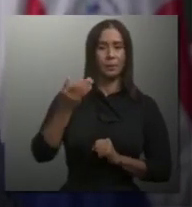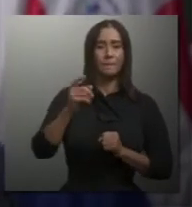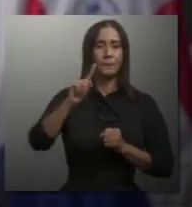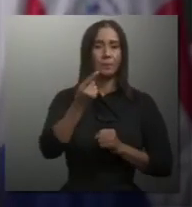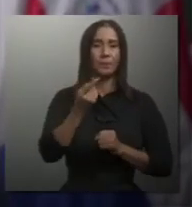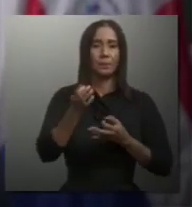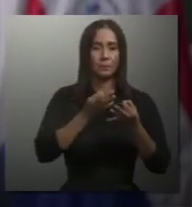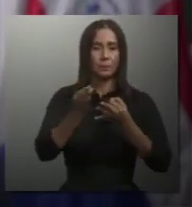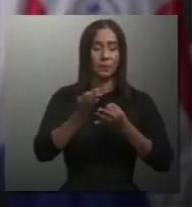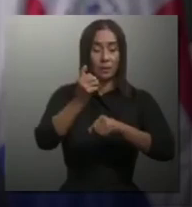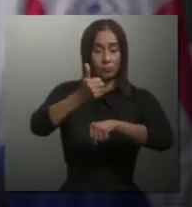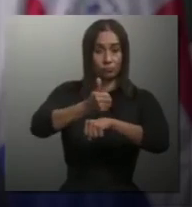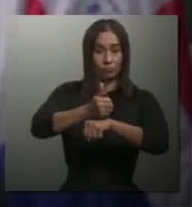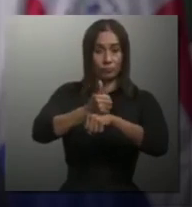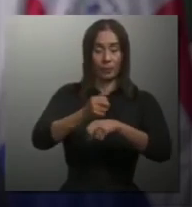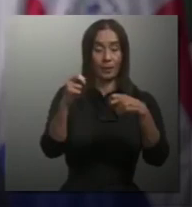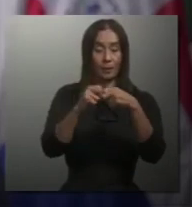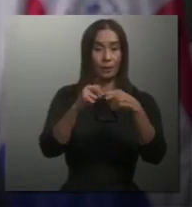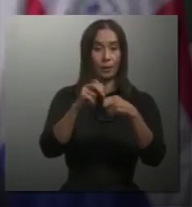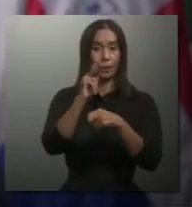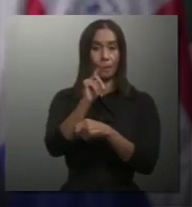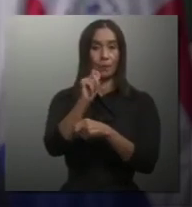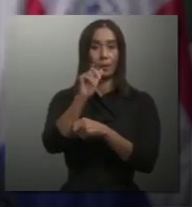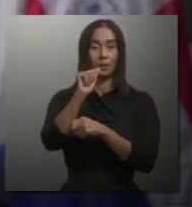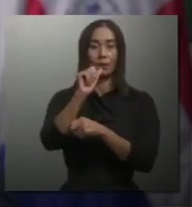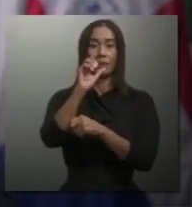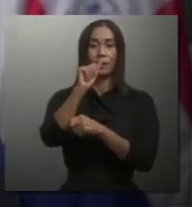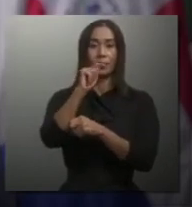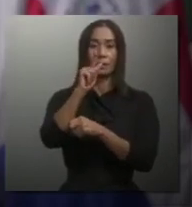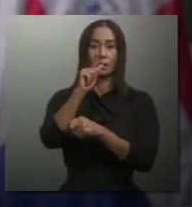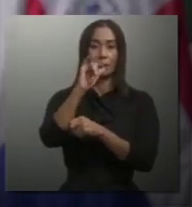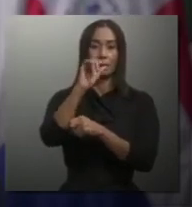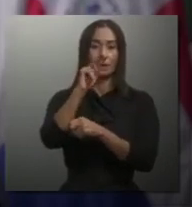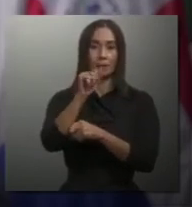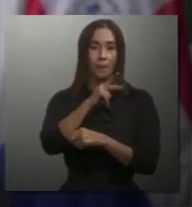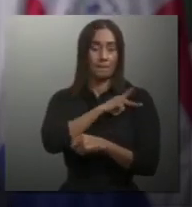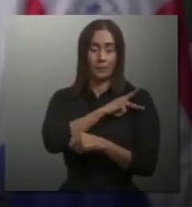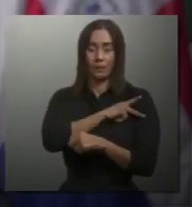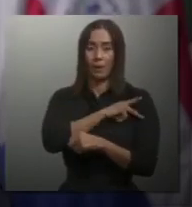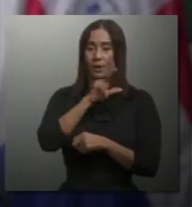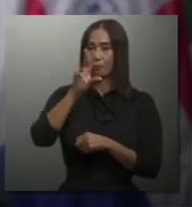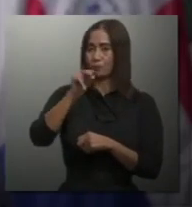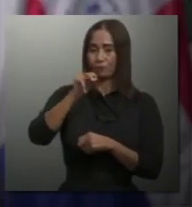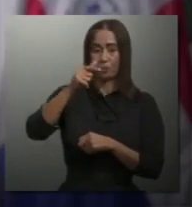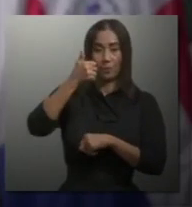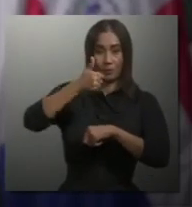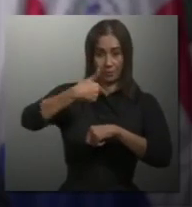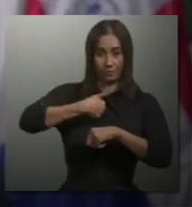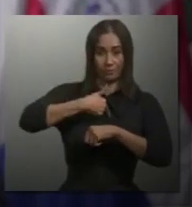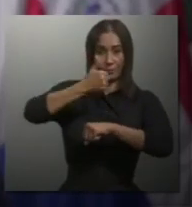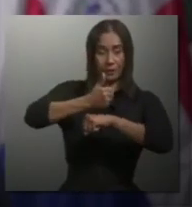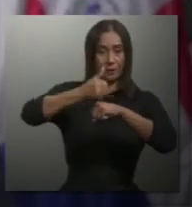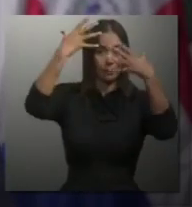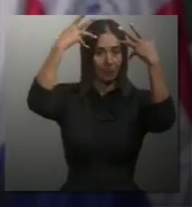y planificación le El pueblo permitan. dominicano puede confiar ante esta crisis en que el gobierno va a responder según nuestras